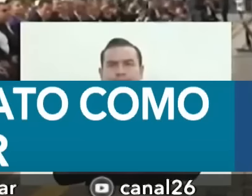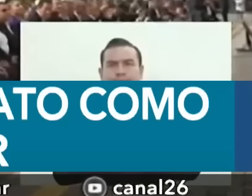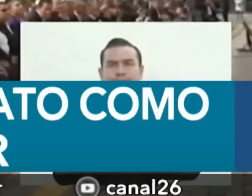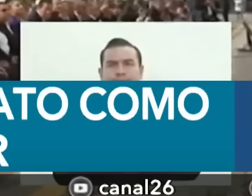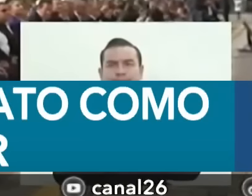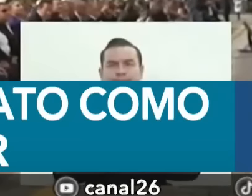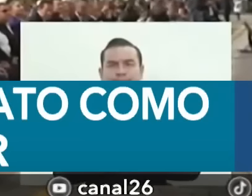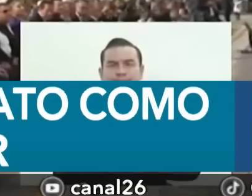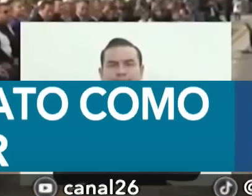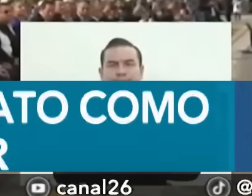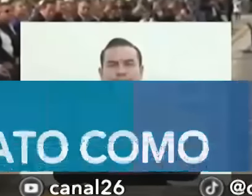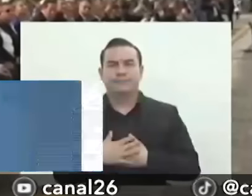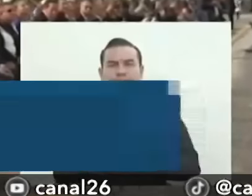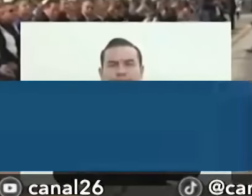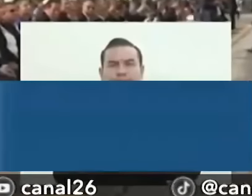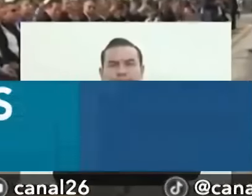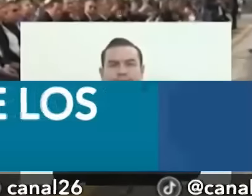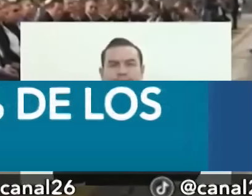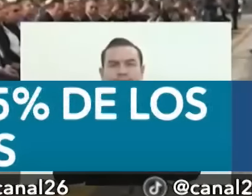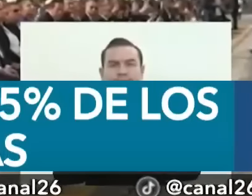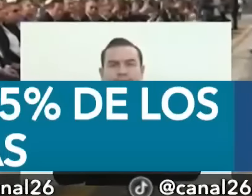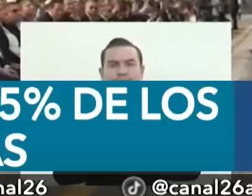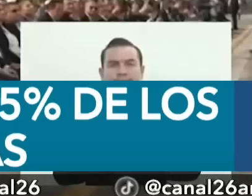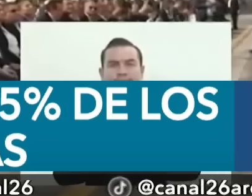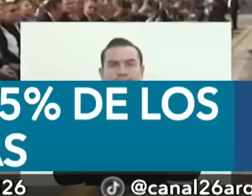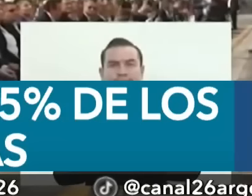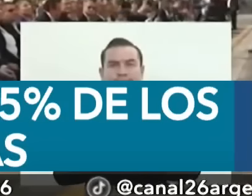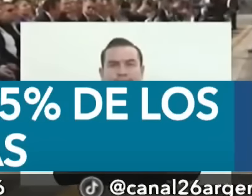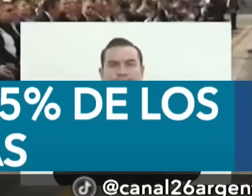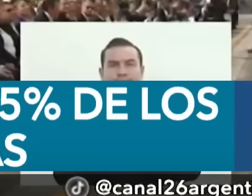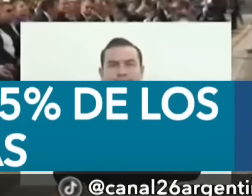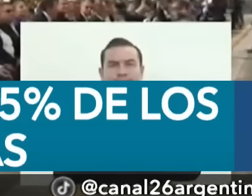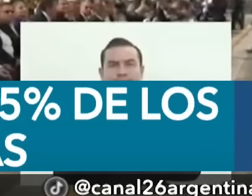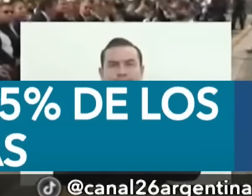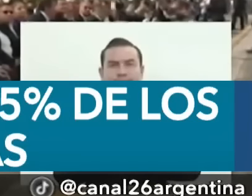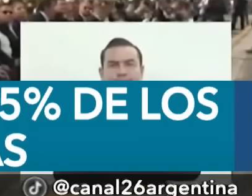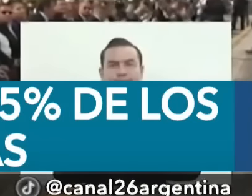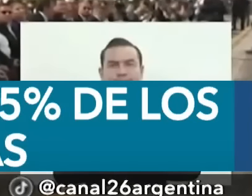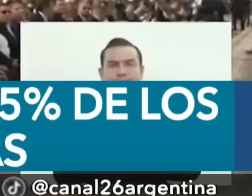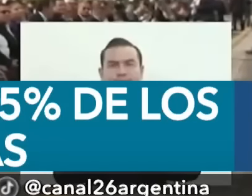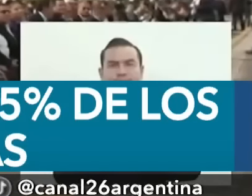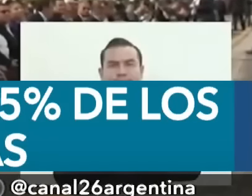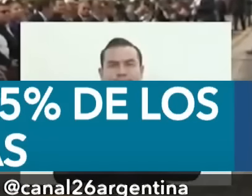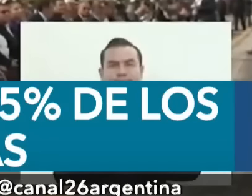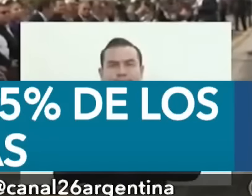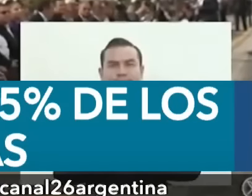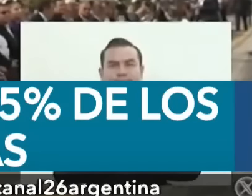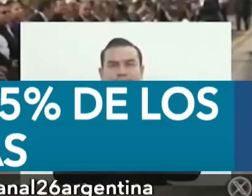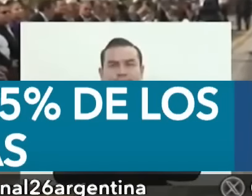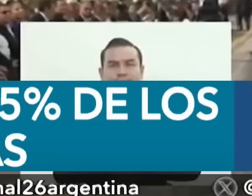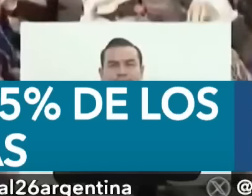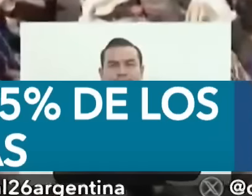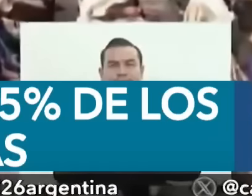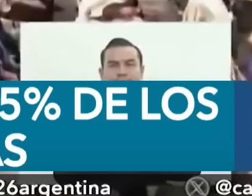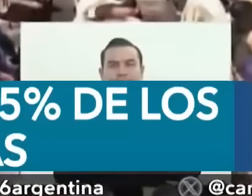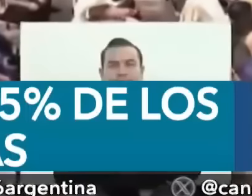casi absoluto y sin oposición, ¿eh? Pero bueno, confrontando el desafío de mantener la seguridad del país y lograr la prosperidad económica